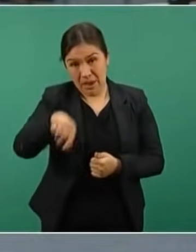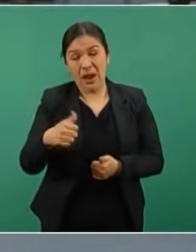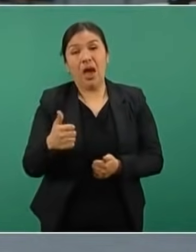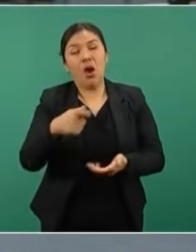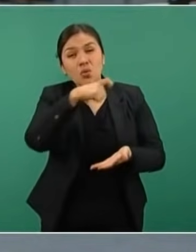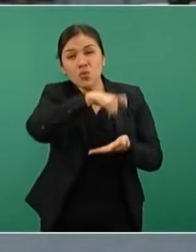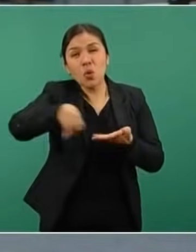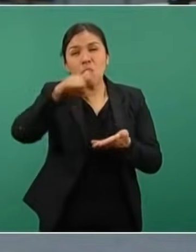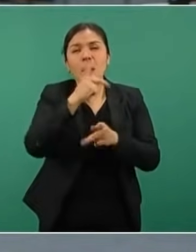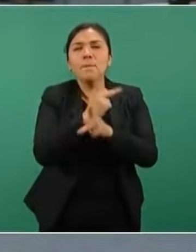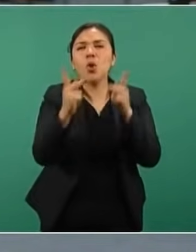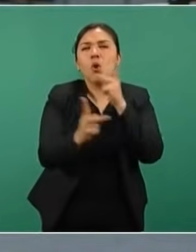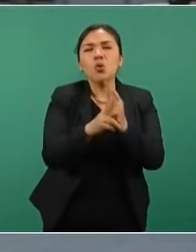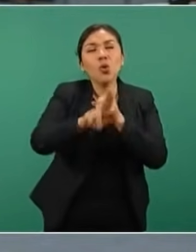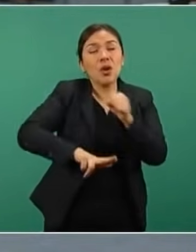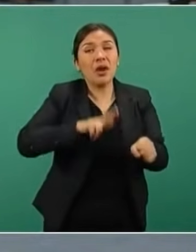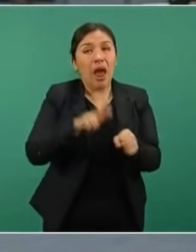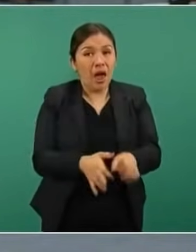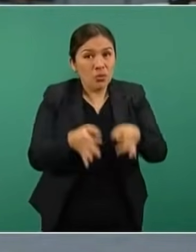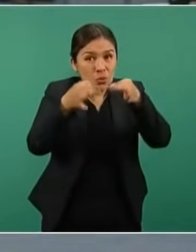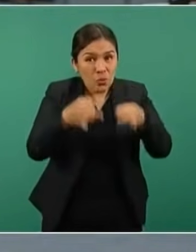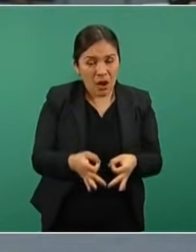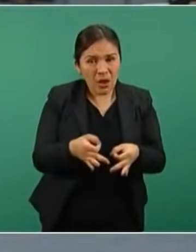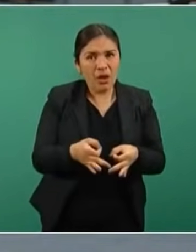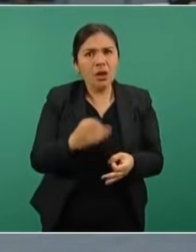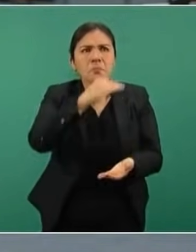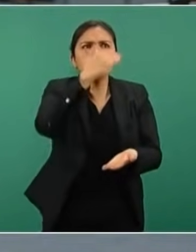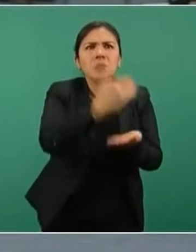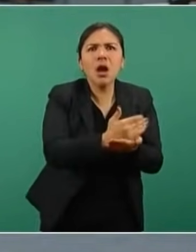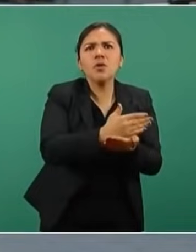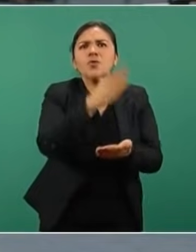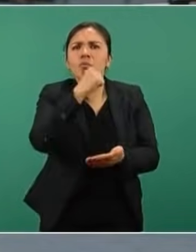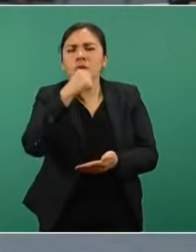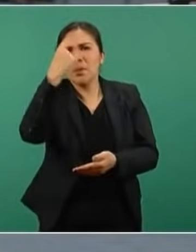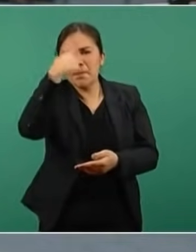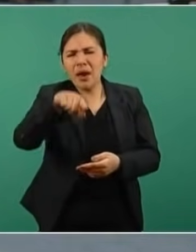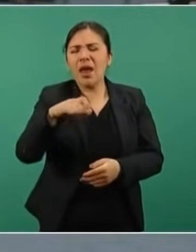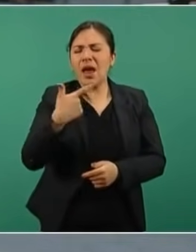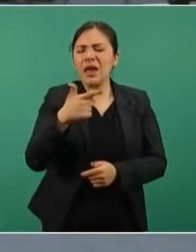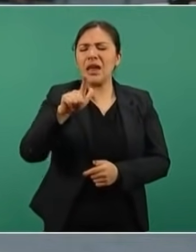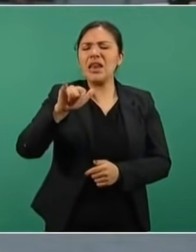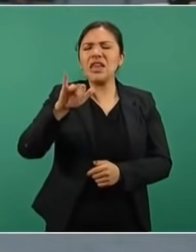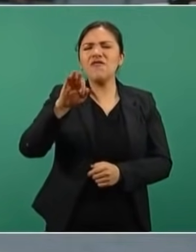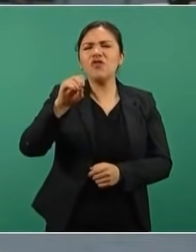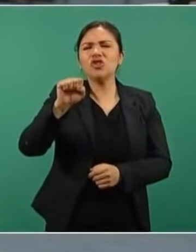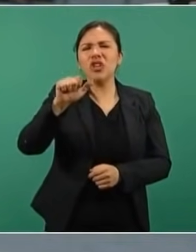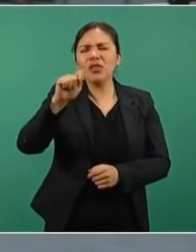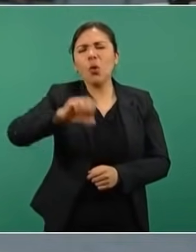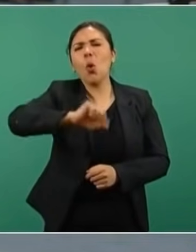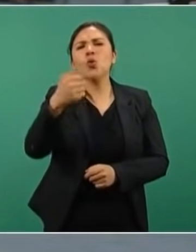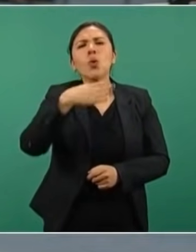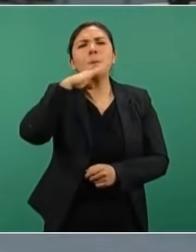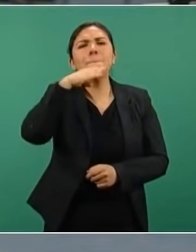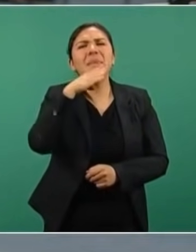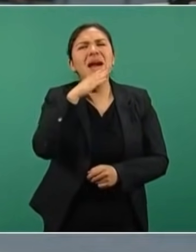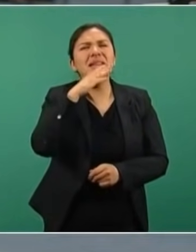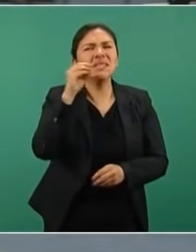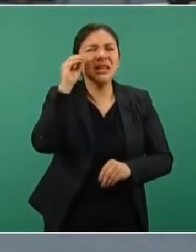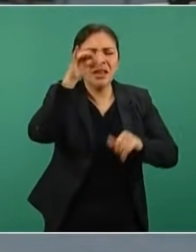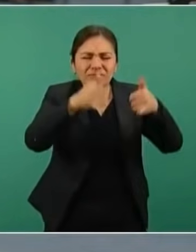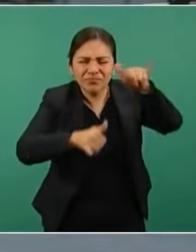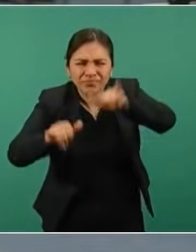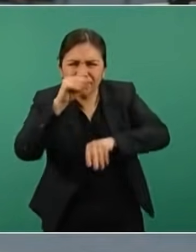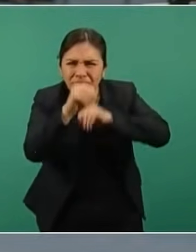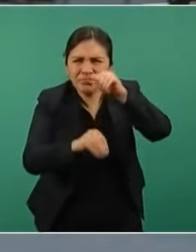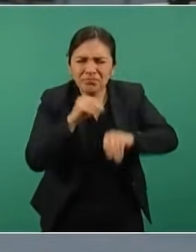de ciertos productos orgánicos, las limitaciones en el tema del glifosato y el maíz transgénico. ¿Qué postura tiene su gobierno